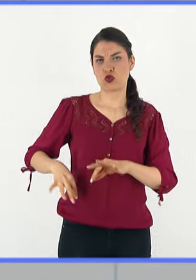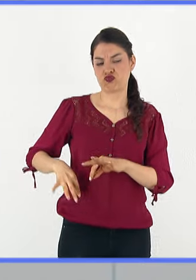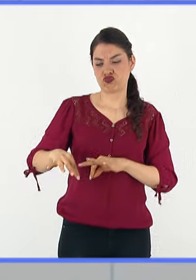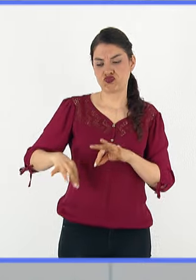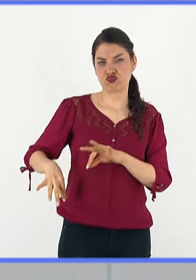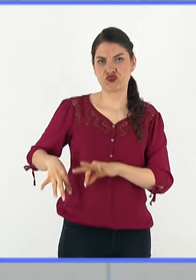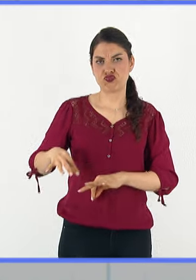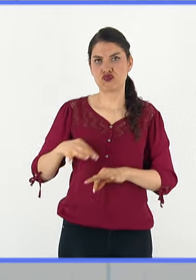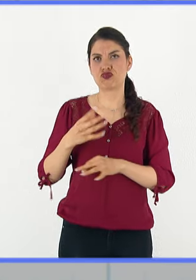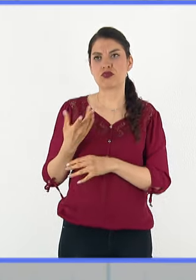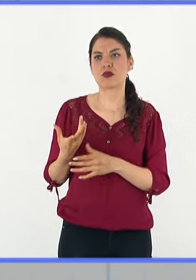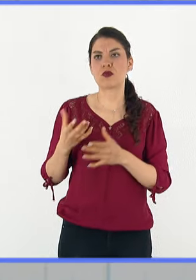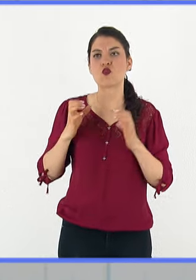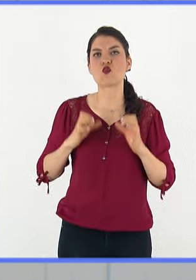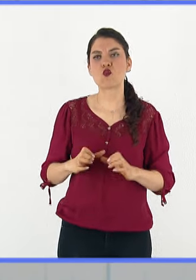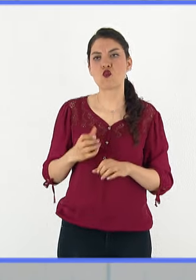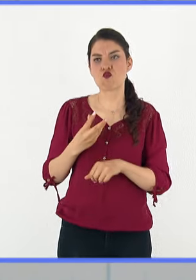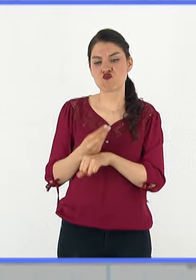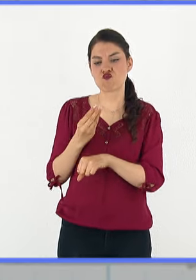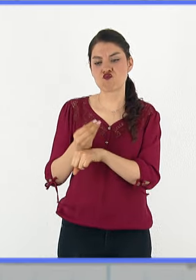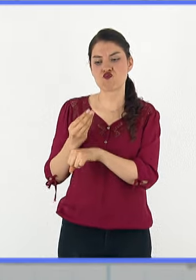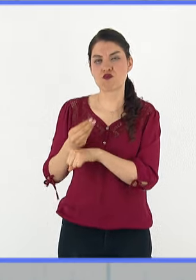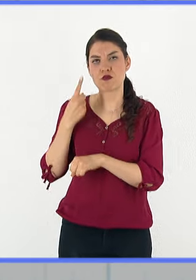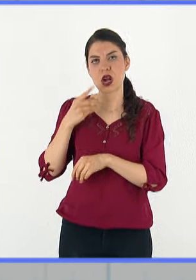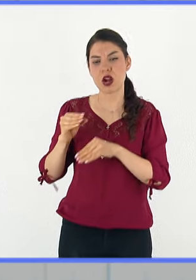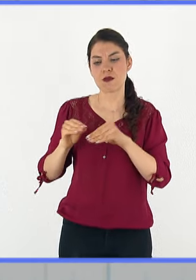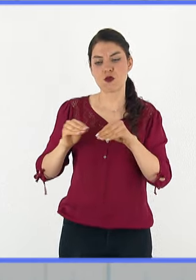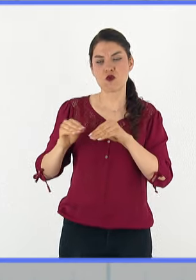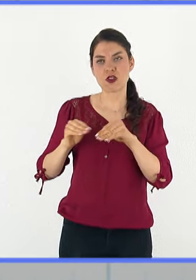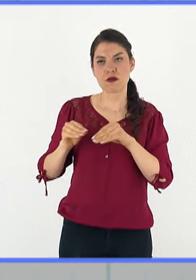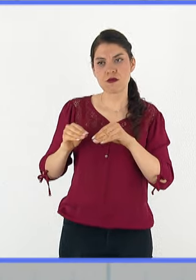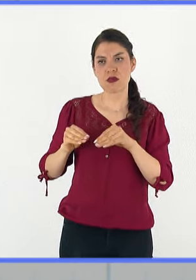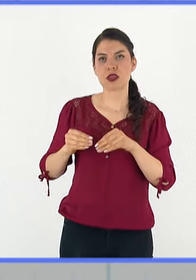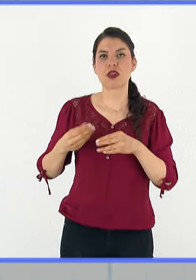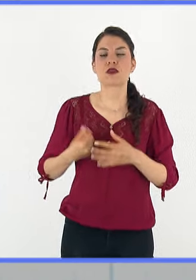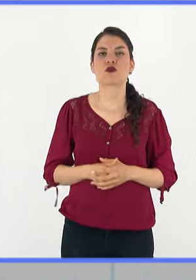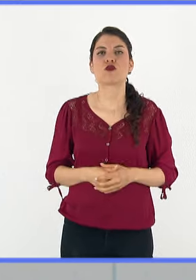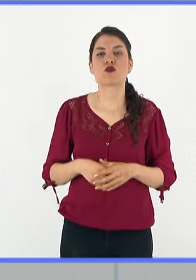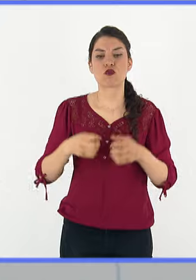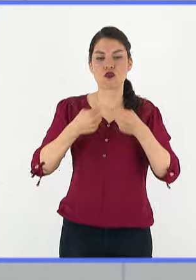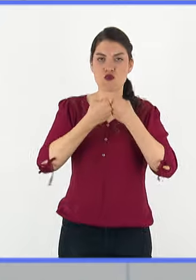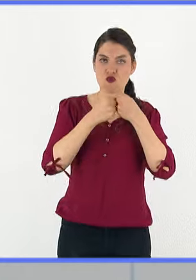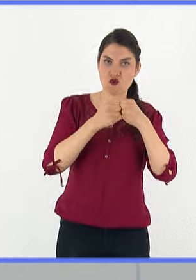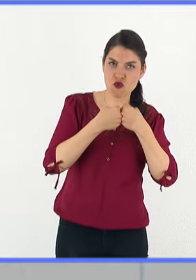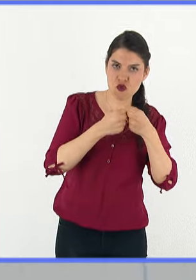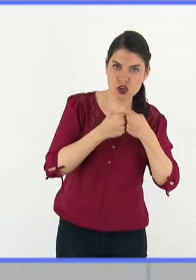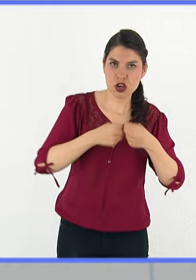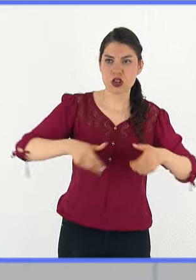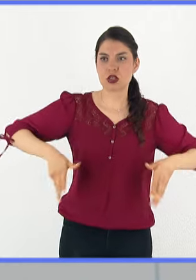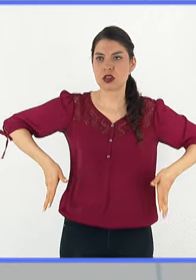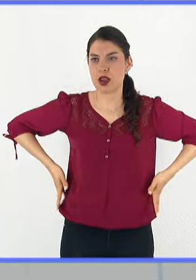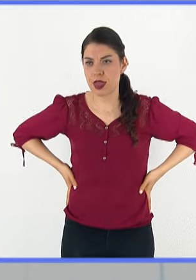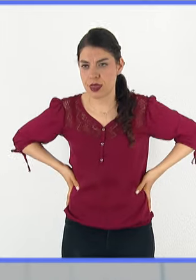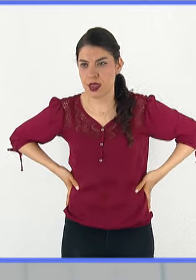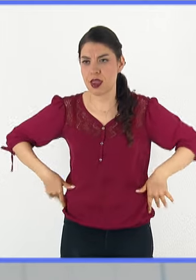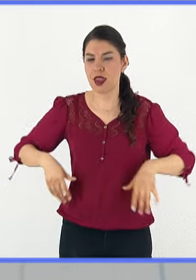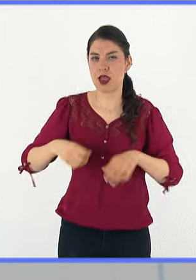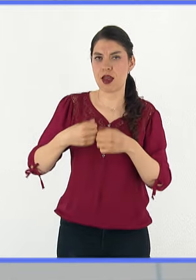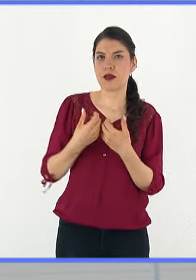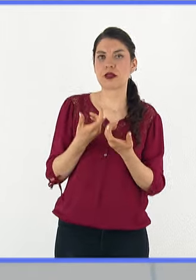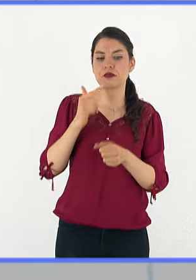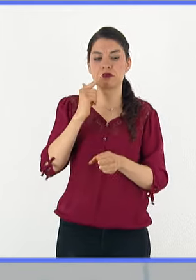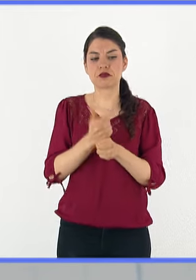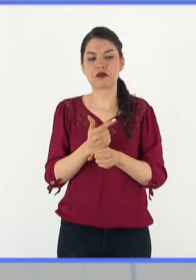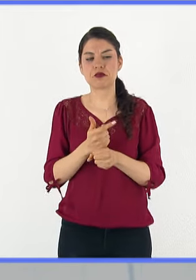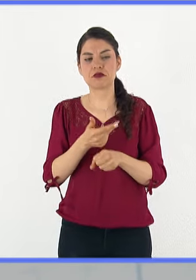eso reconstruimos el cuerpo en todos sus planos de movimiento tronco pelvis cadera rodillas y tobillo así pudieron identificar el origen de la lesión